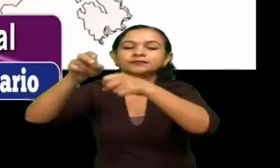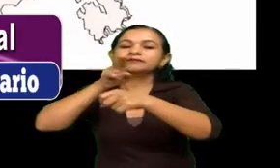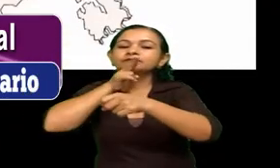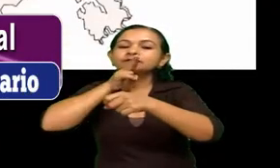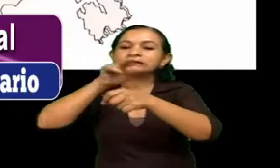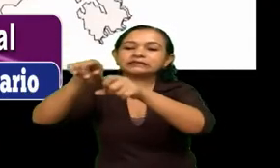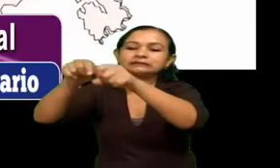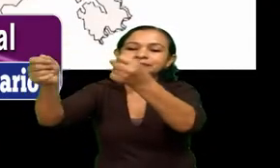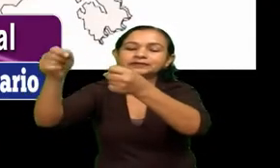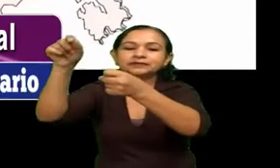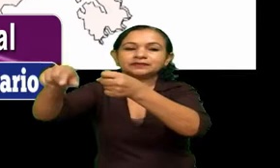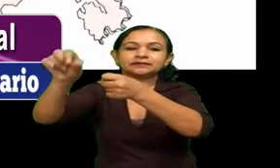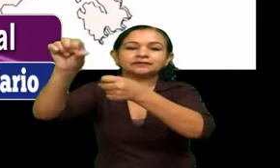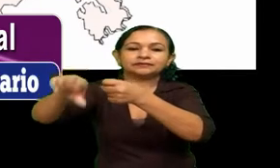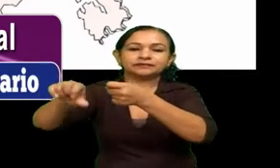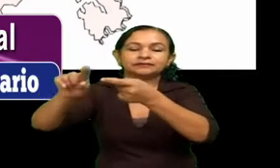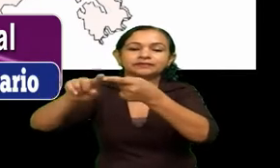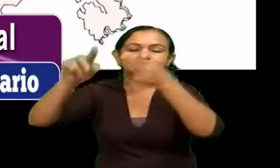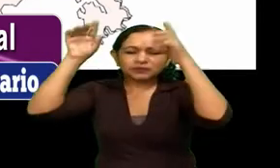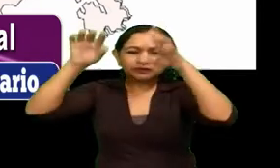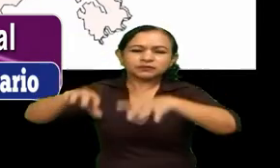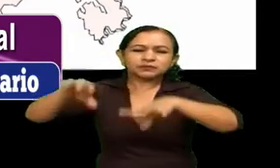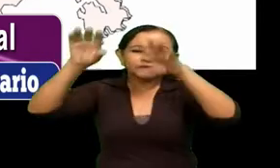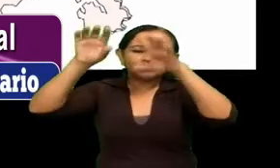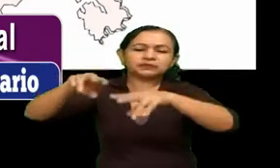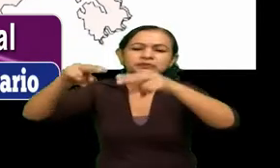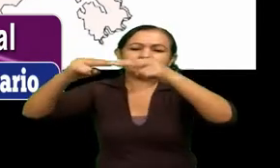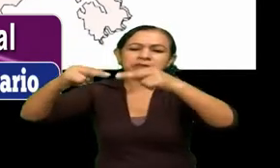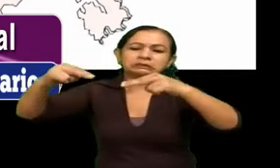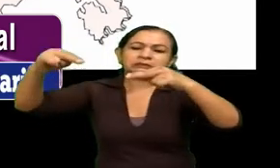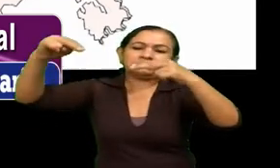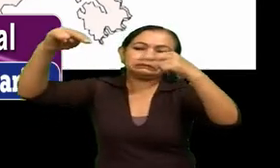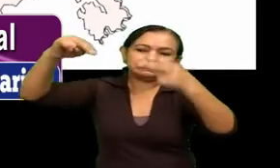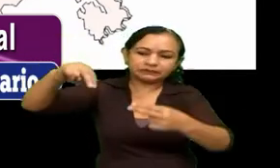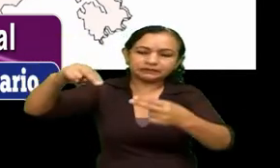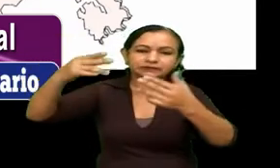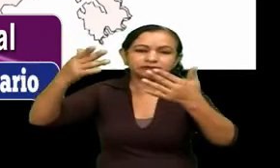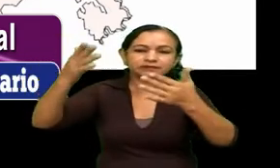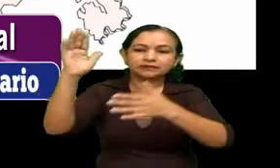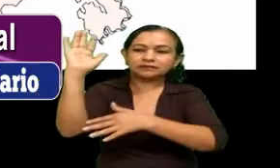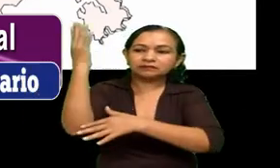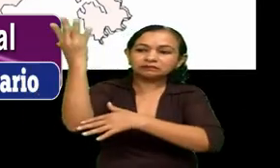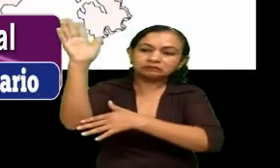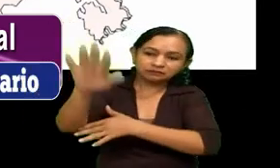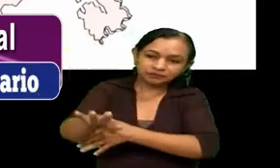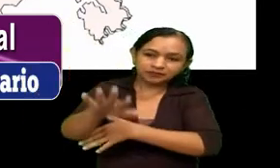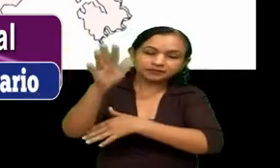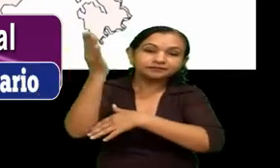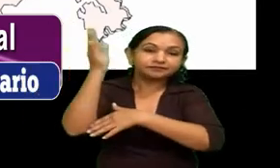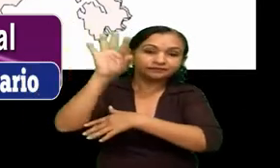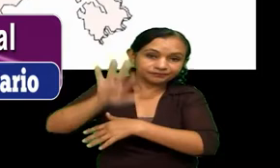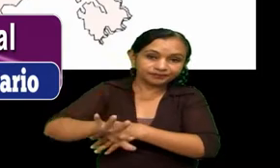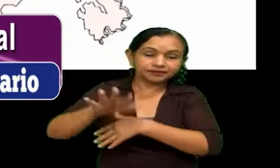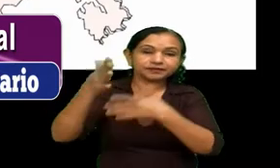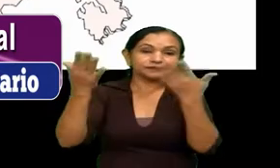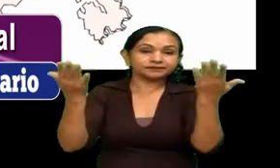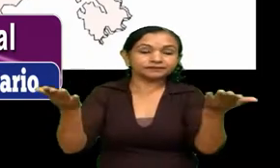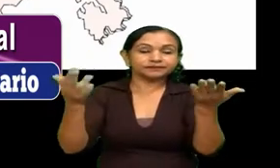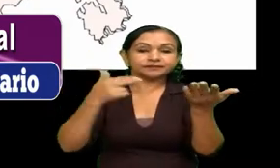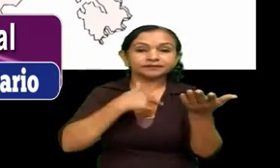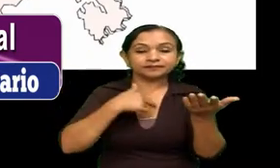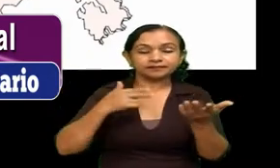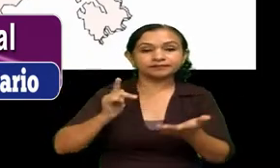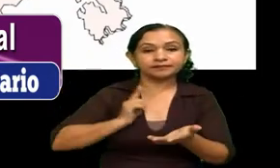a Honduras. Hablaron de fuerte lluvia, de un árbol en la línea. Claro. Ellos